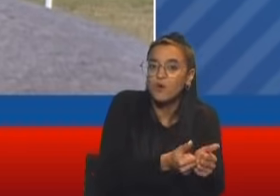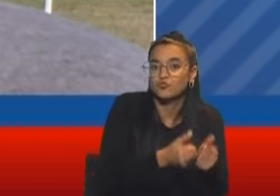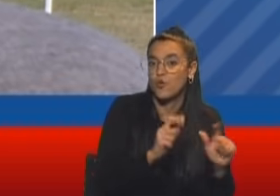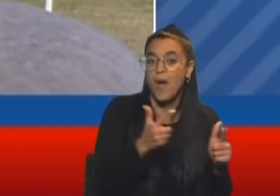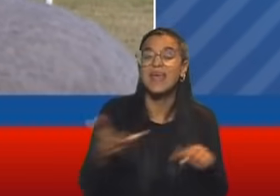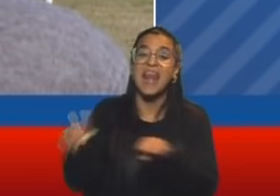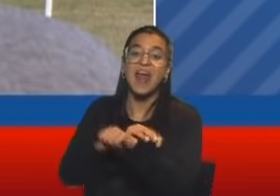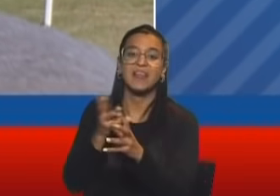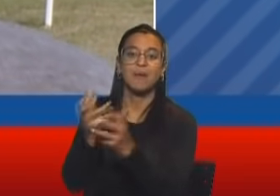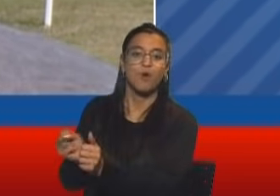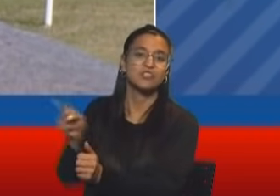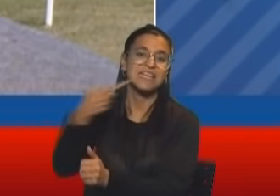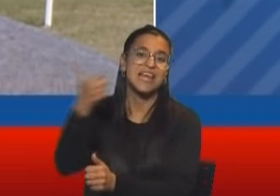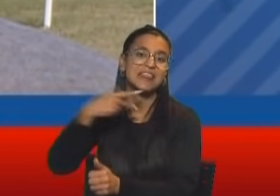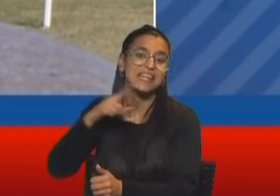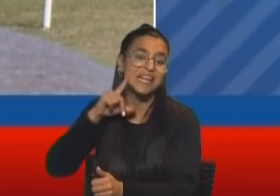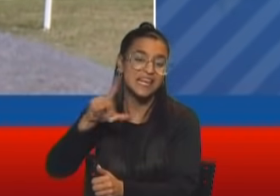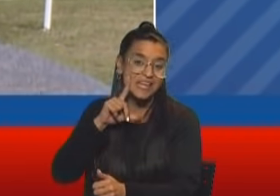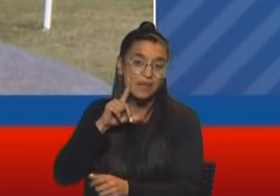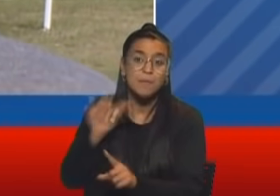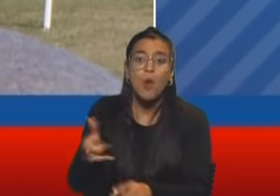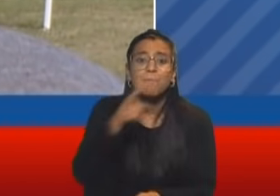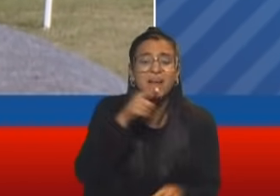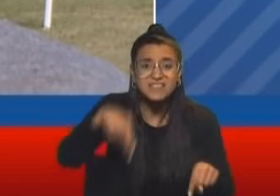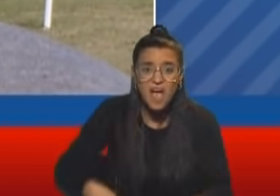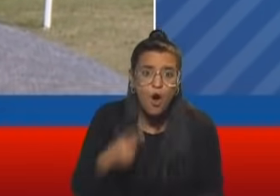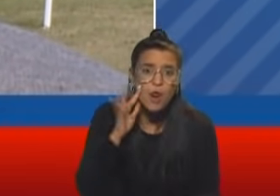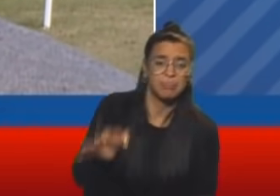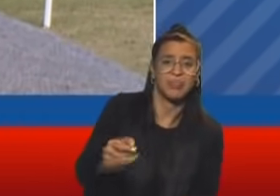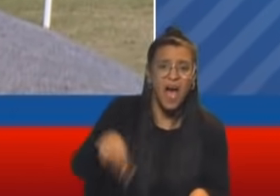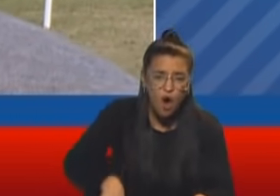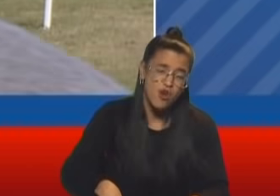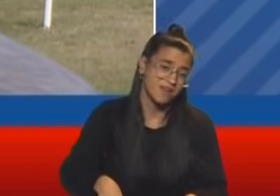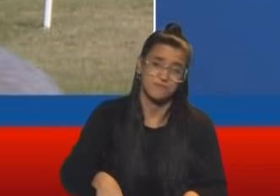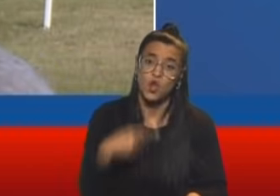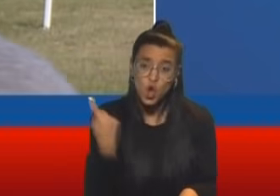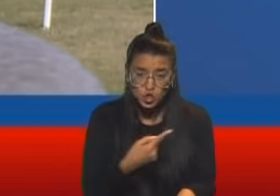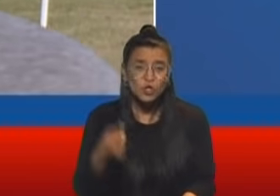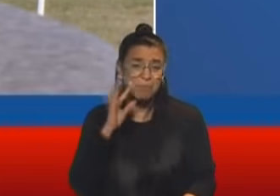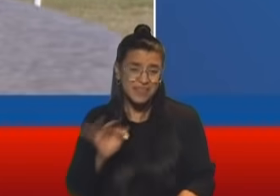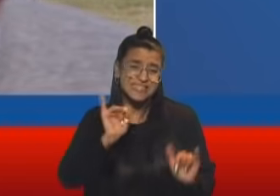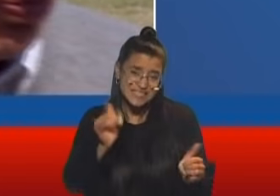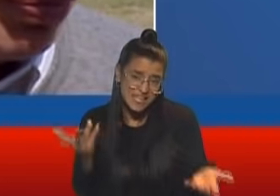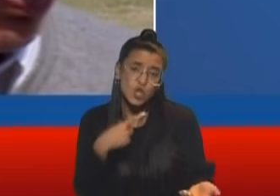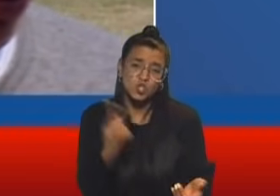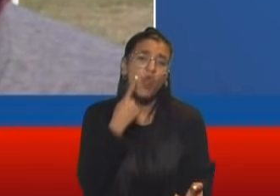Larreta. No lo tiene Manes. Por supuesto, pero parece que lo descubrió ahora Manes. El problema pobre. no es que lo veamos nosotros o que no nos hayamos dado cuenta. Claro. Parece